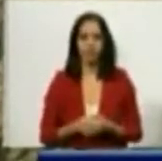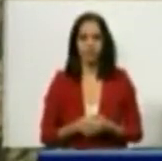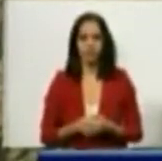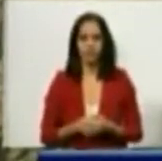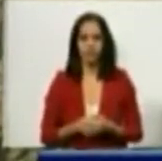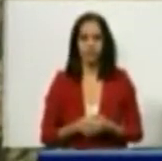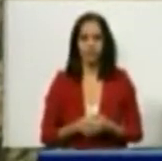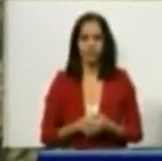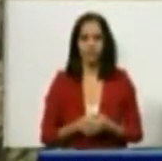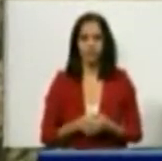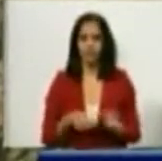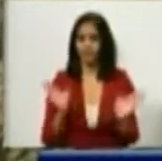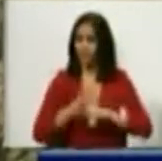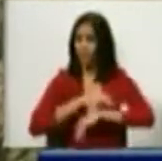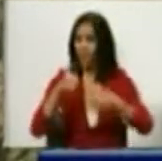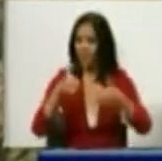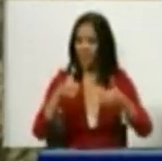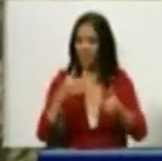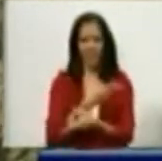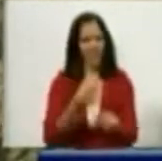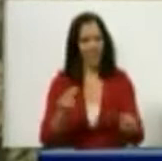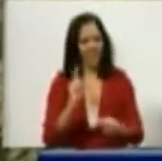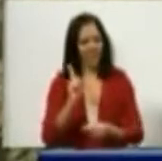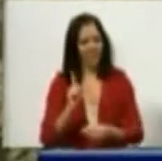tú te portas bien no verdad